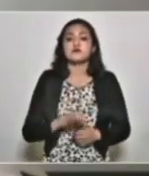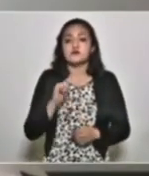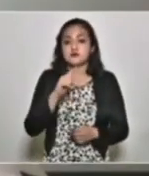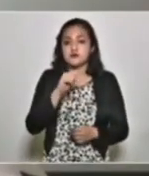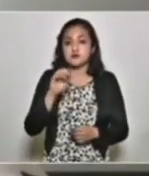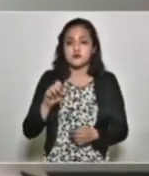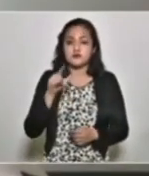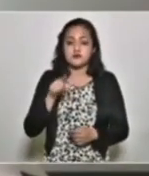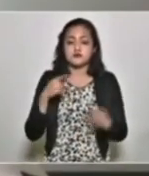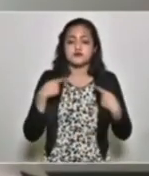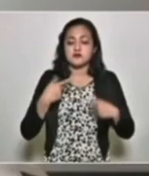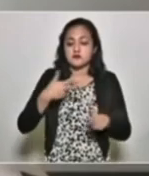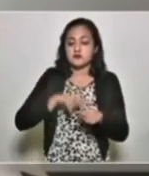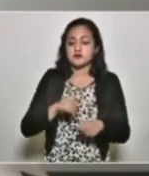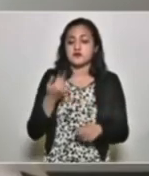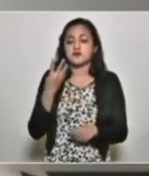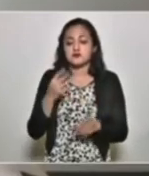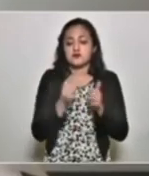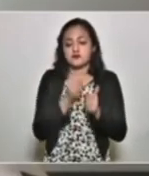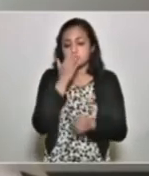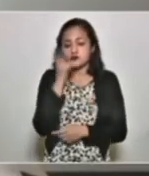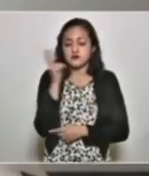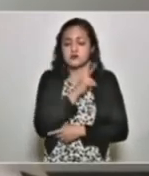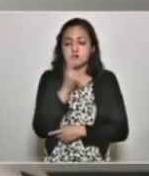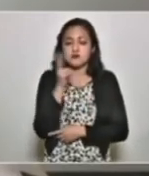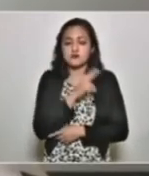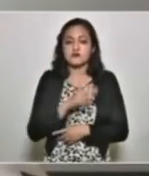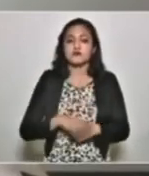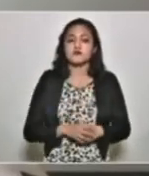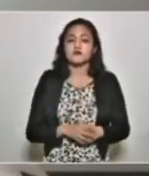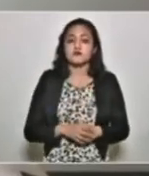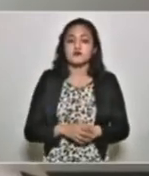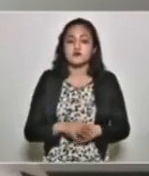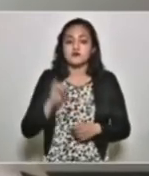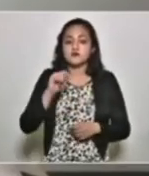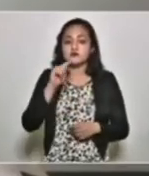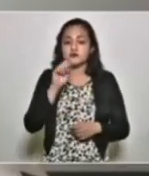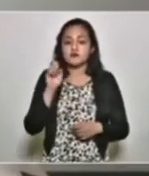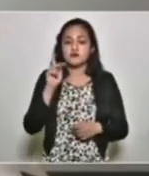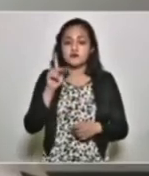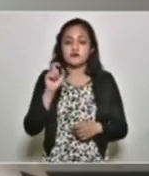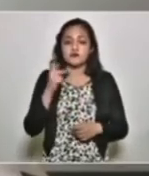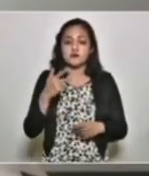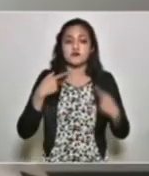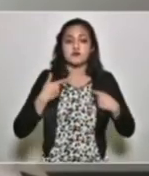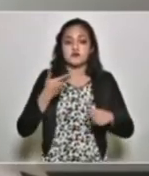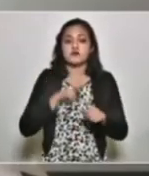ISSSTE, 17 pacientes, 4 con ventilación mecánica. ISSSTEP,